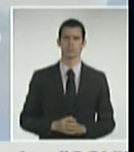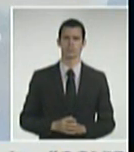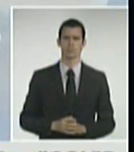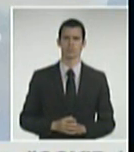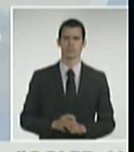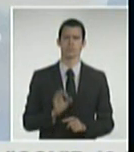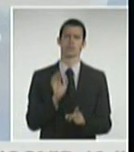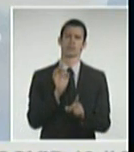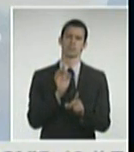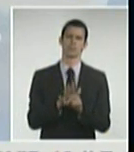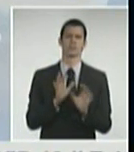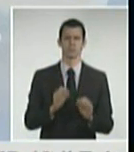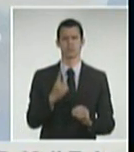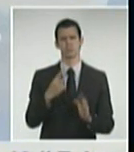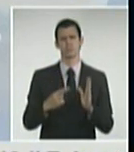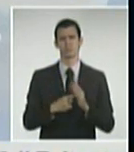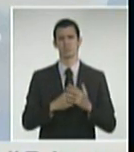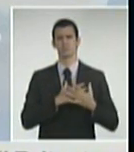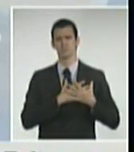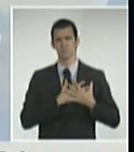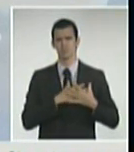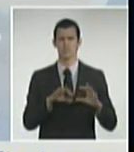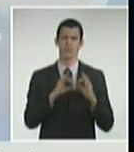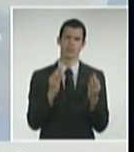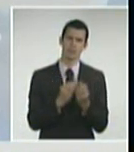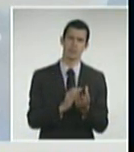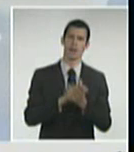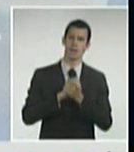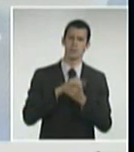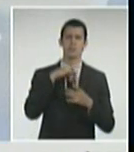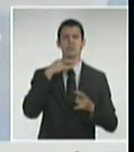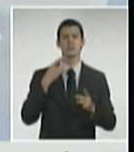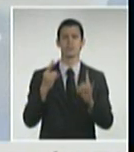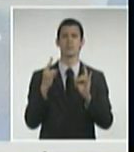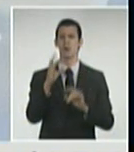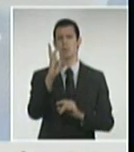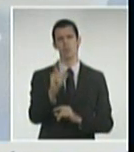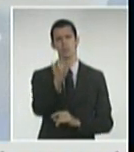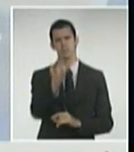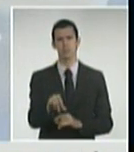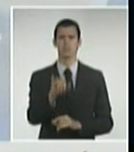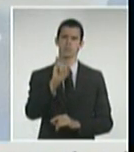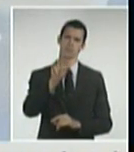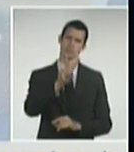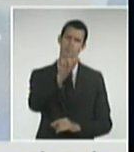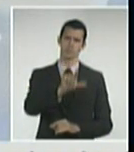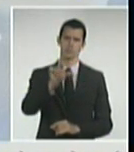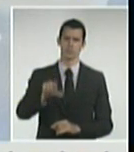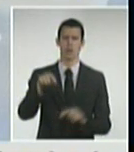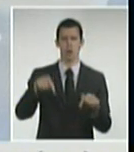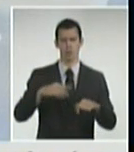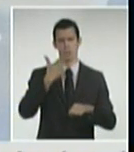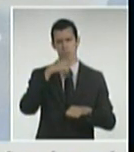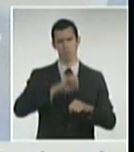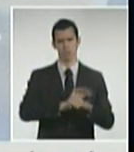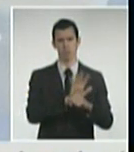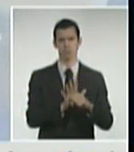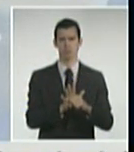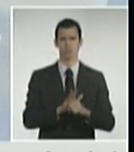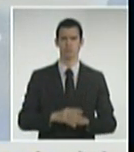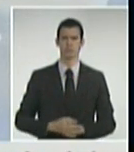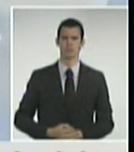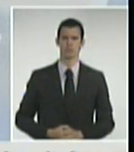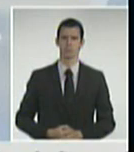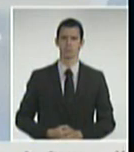reiteramos condolencias a familiares y amistades por el fallecimiento de 62 personas en nuestro país, con lo cual ya